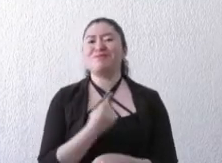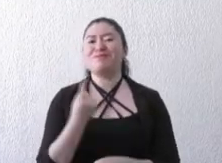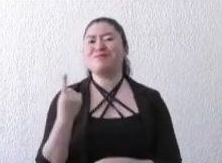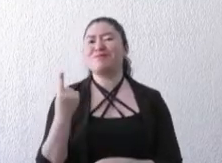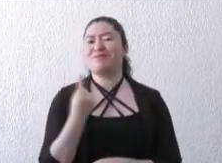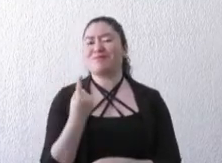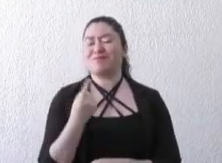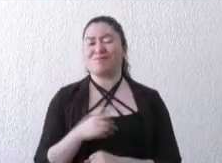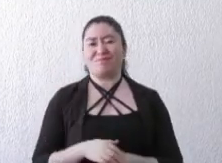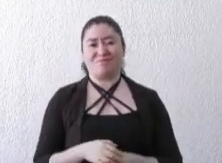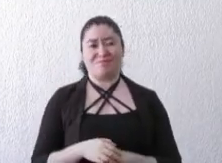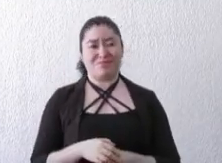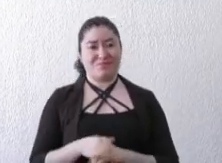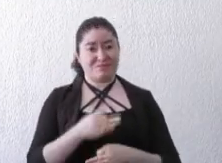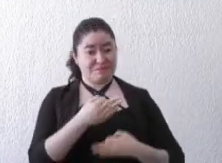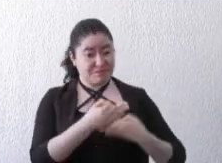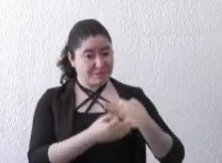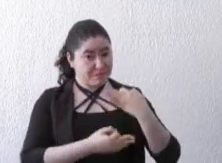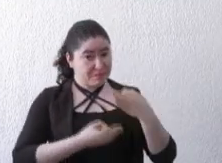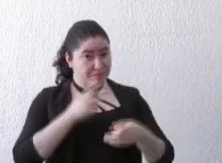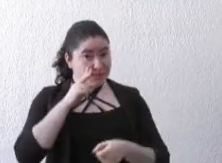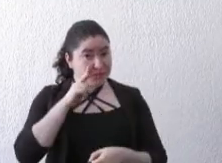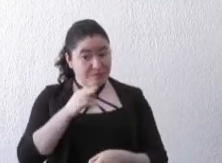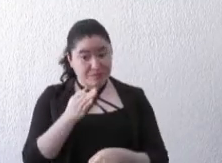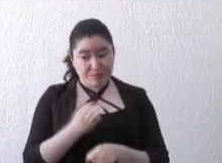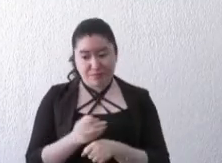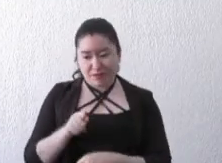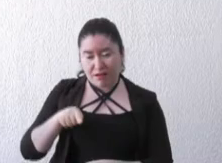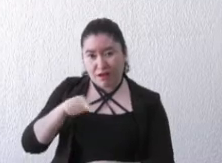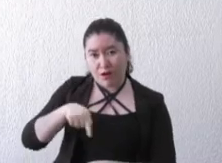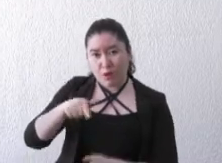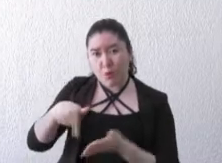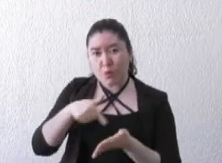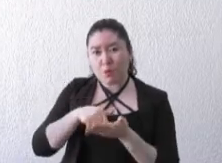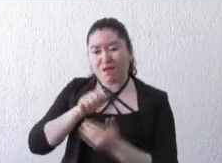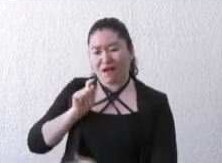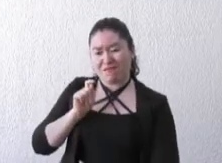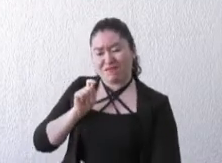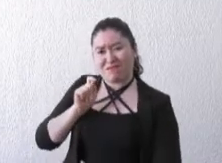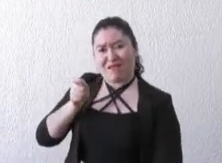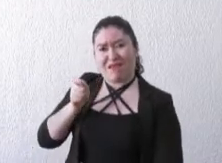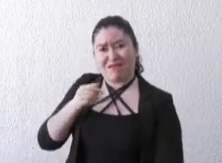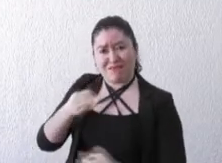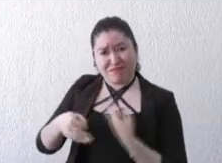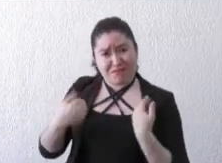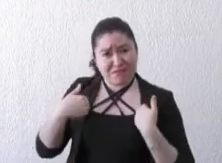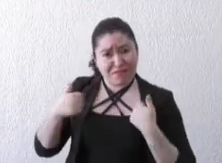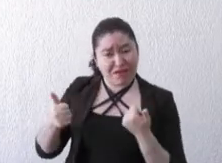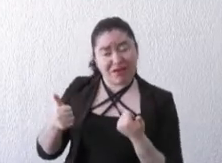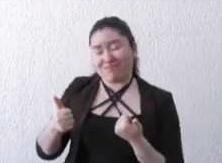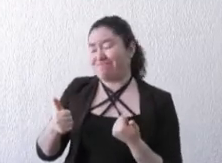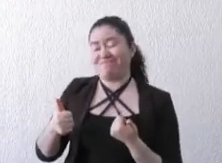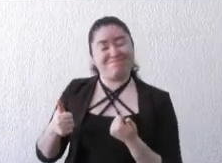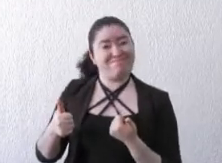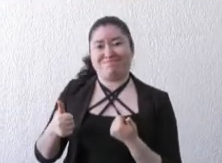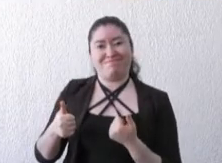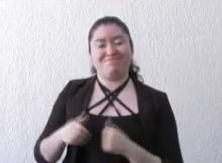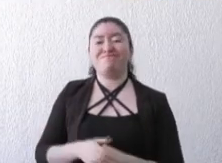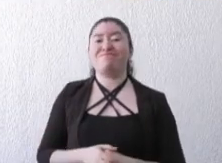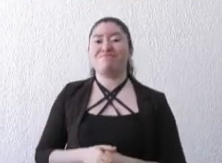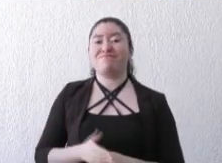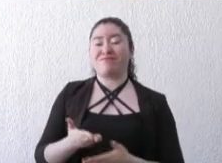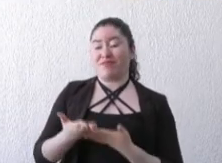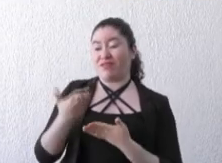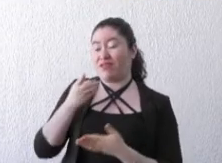quizás no todos nos estamos dando cuenta de lo que significa esta construcción. Decía Bernard Shaw que sin el